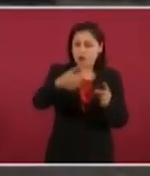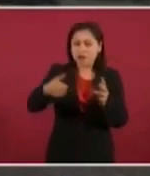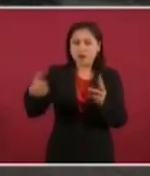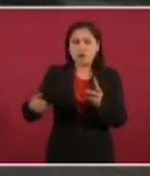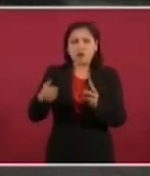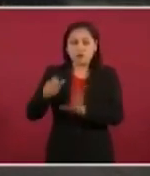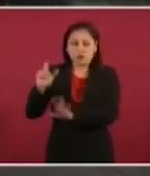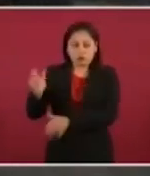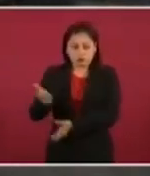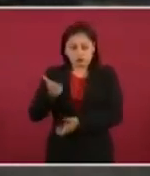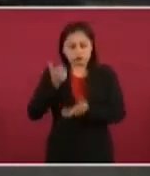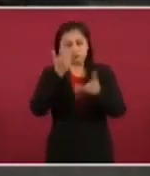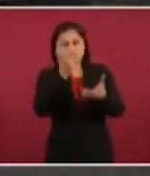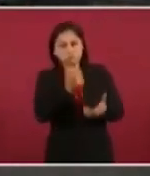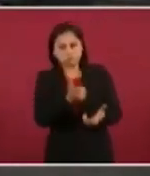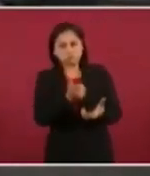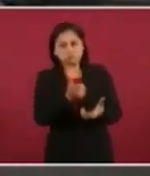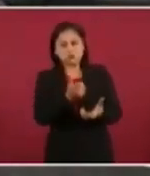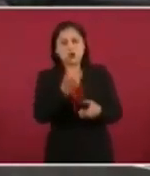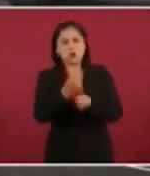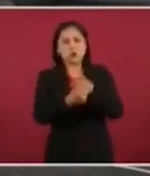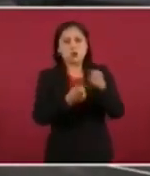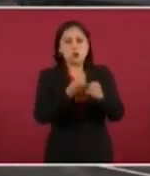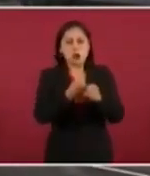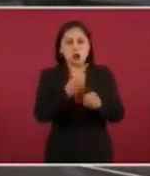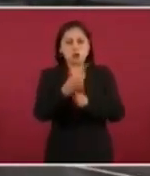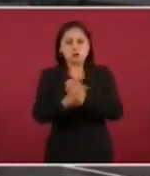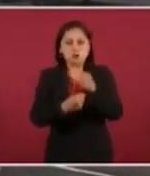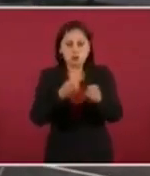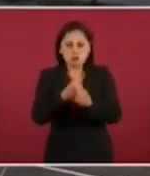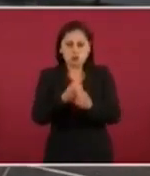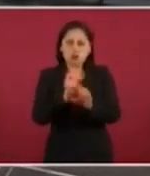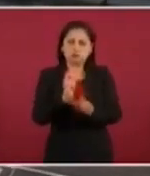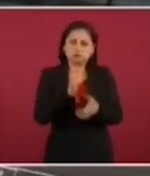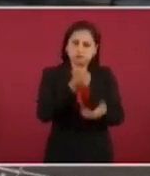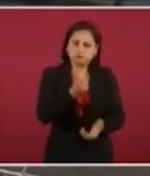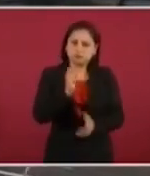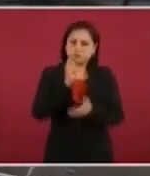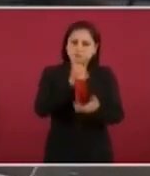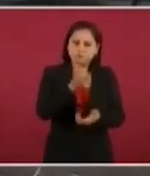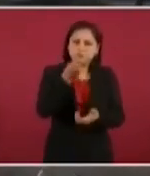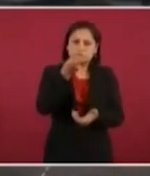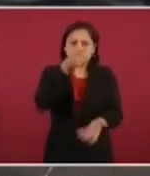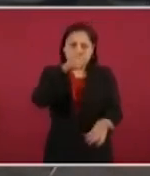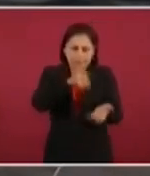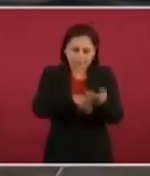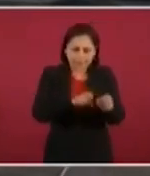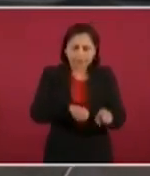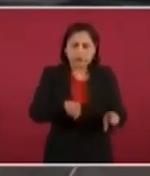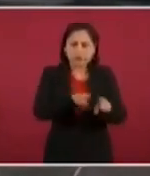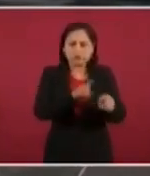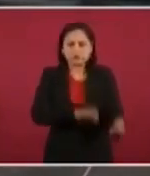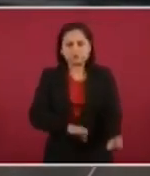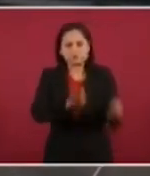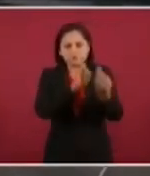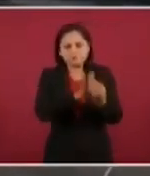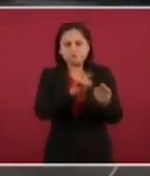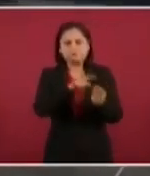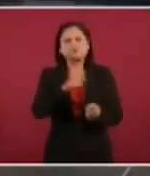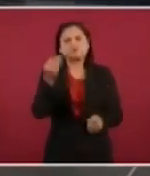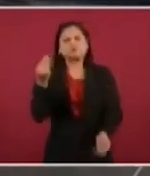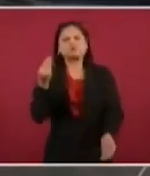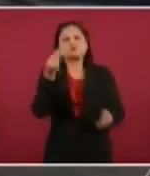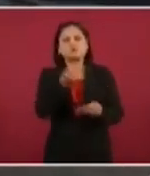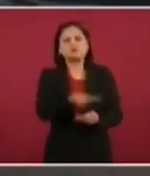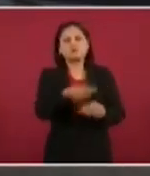recibirá su presupuesto anual de manera directa. Va a llegar un cheque, una orden de